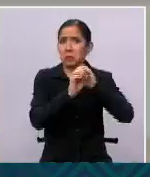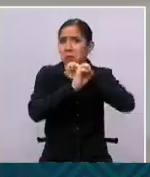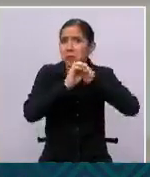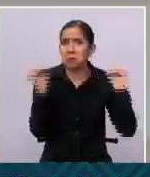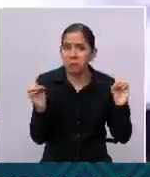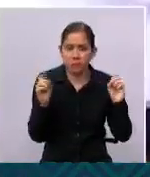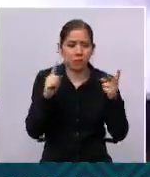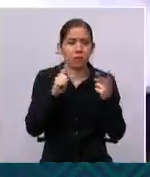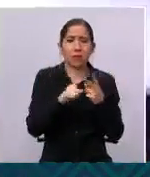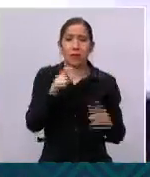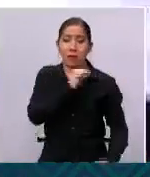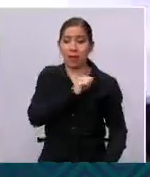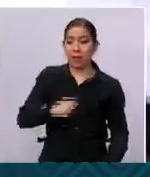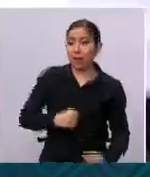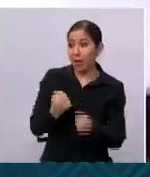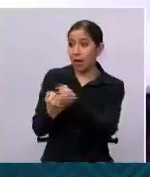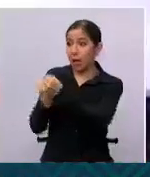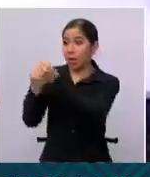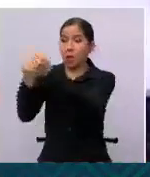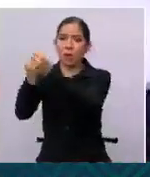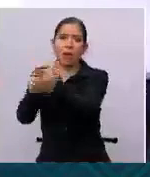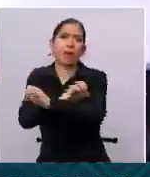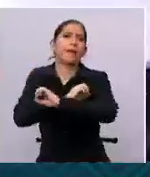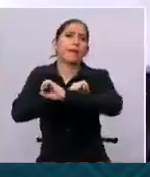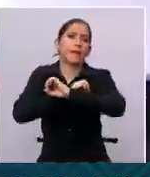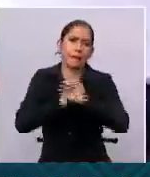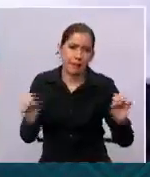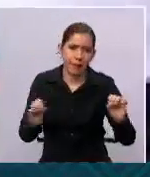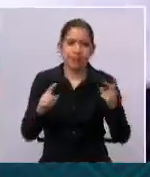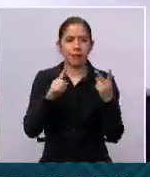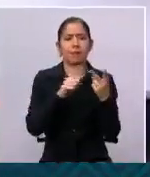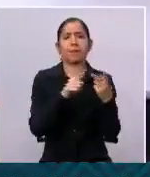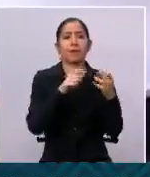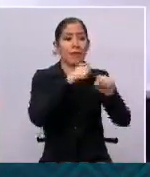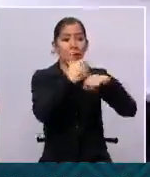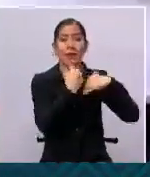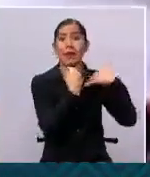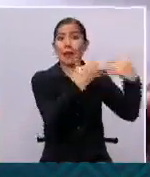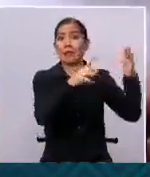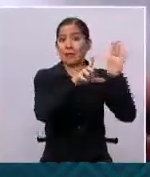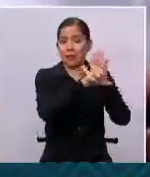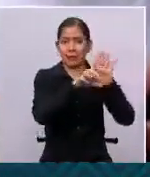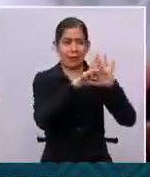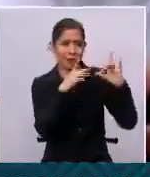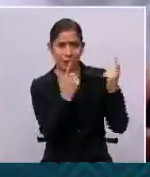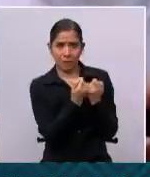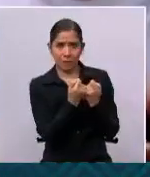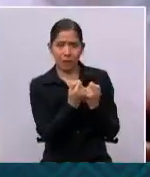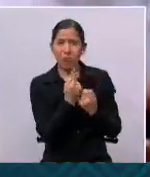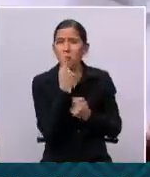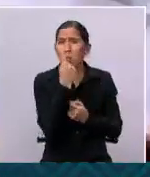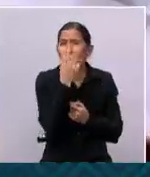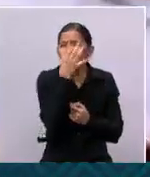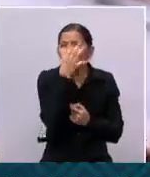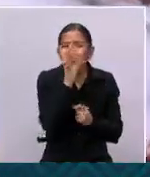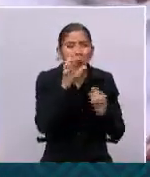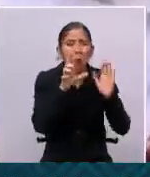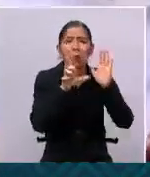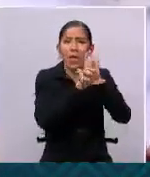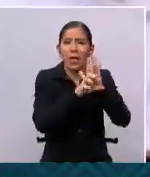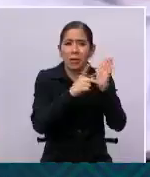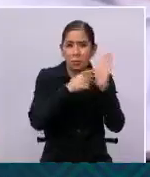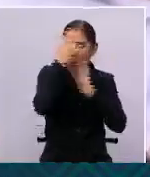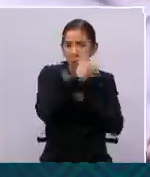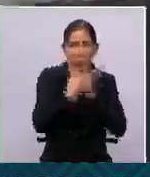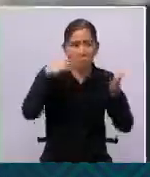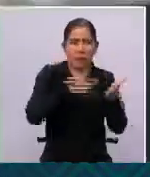los gobiernos municipales. No hemos aprobado en la Asamblea Departamental un solo proyecto de inversión pública para el